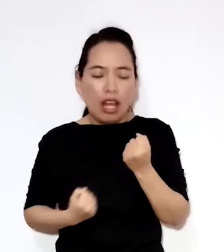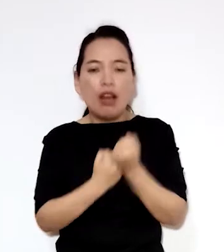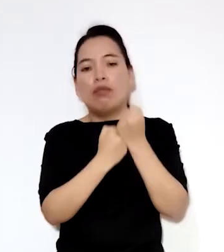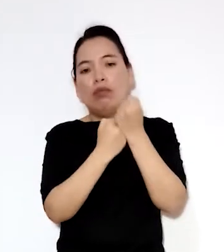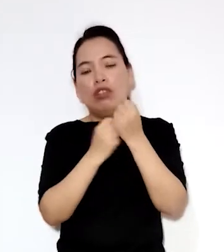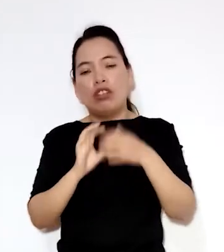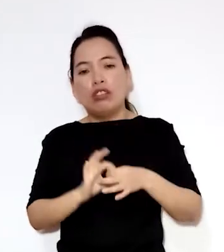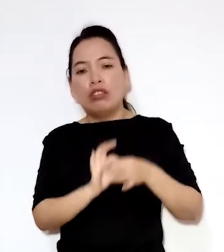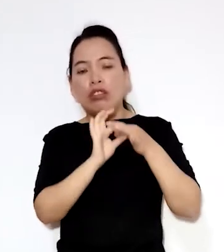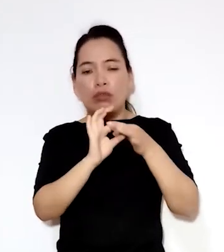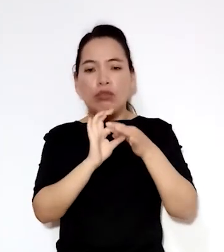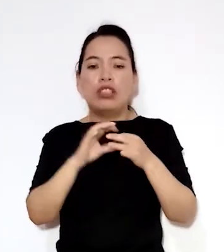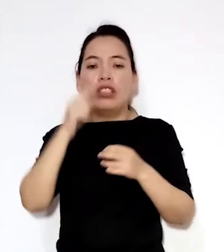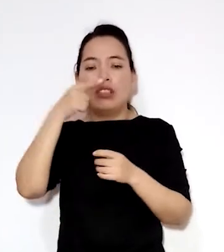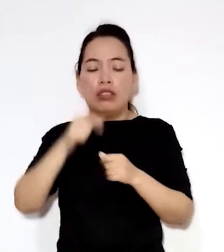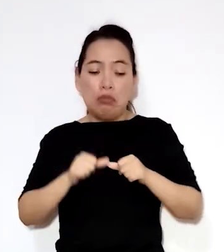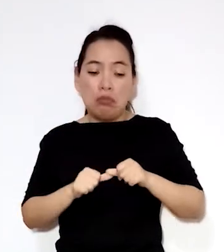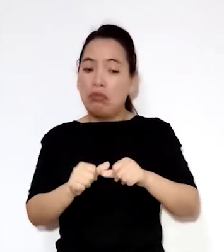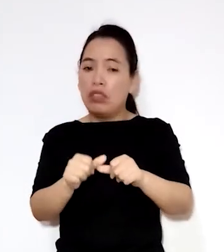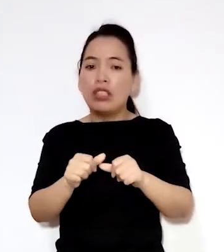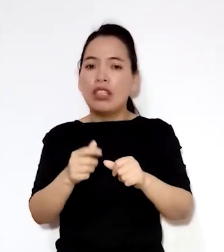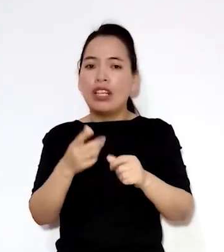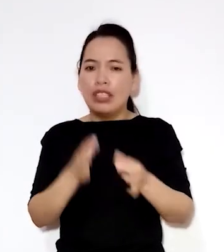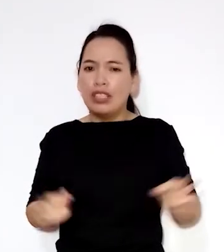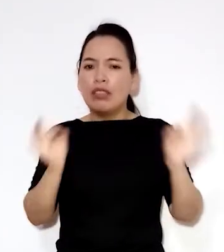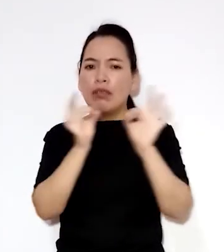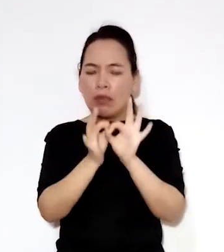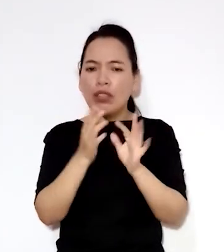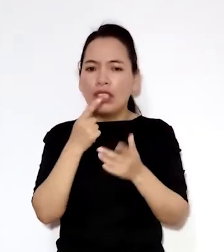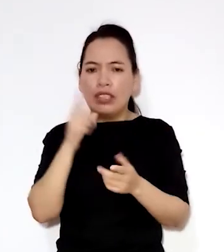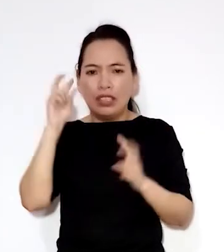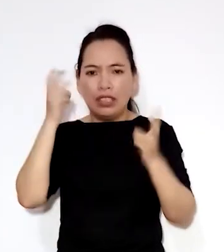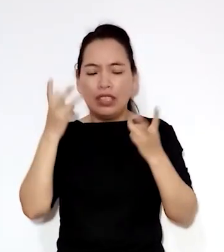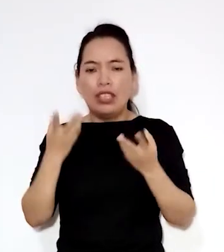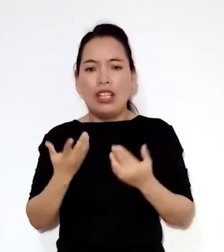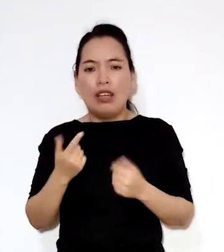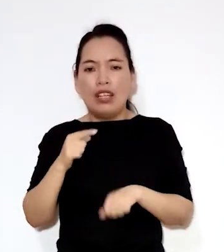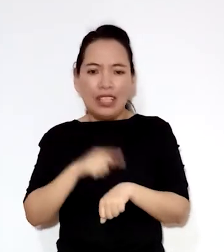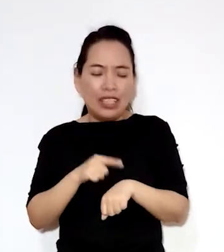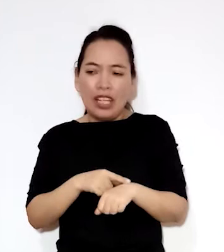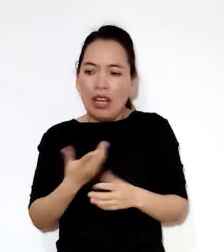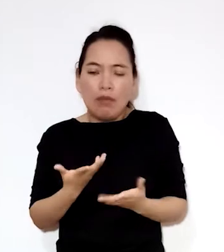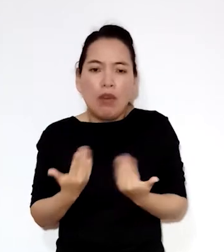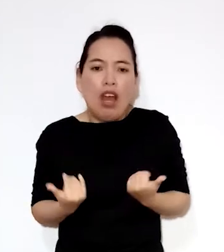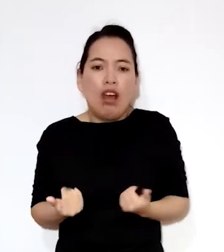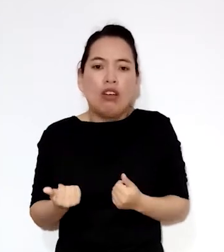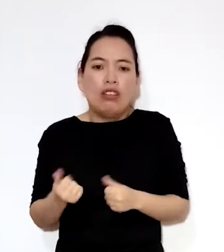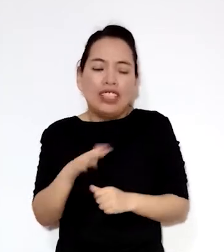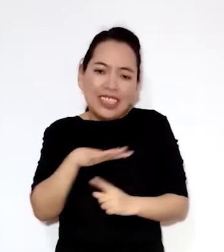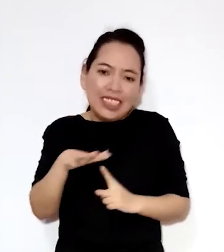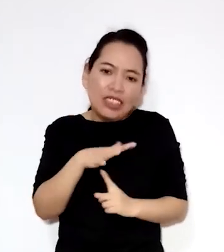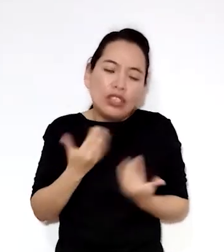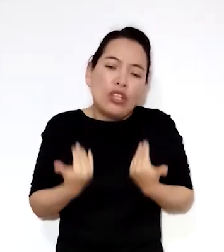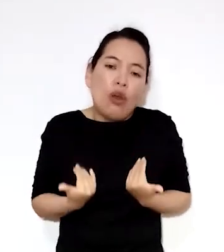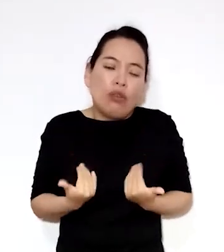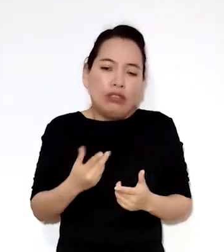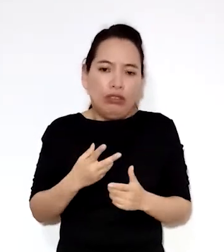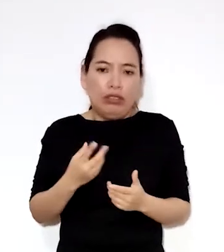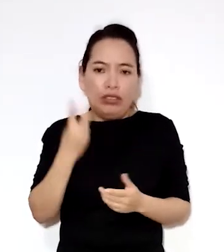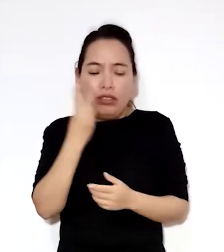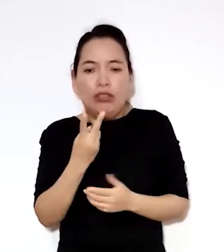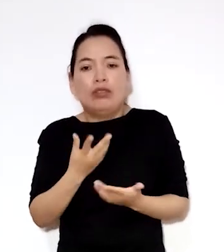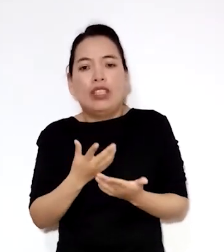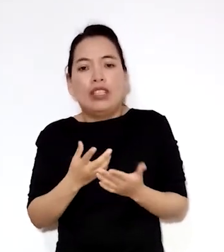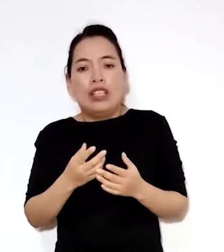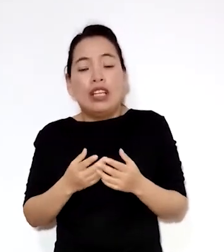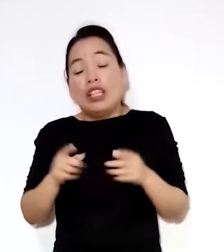solidaridad, es un tema de sostenibilidad, que también nos lo está diciendo la situación que estamos viviendo ahora mismo, y sobre todo